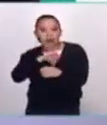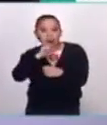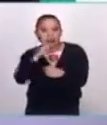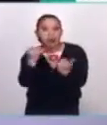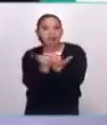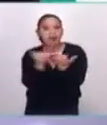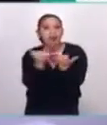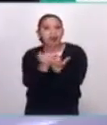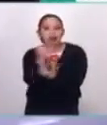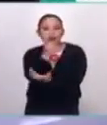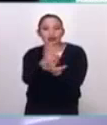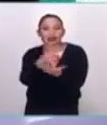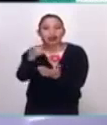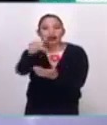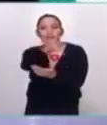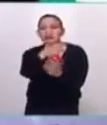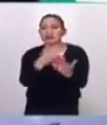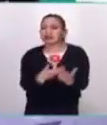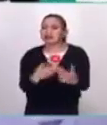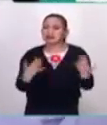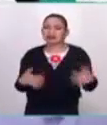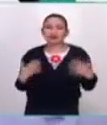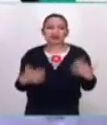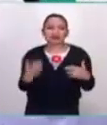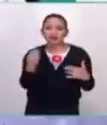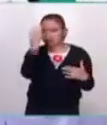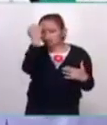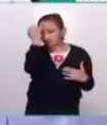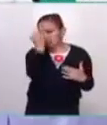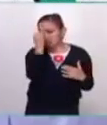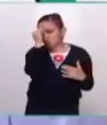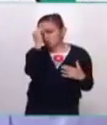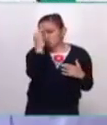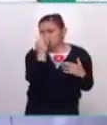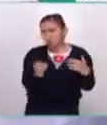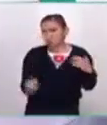el norte del país también tiene una riqueza y una erudición que vemos